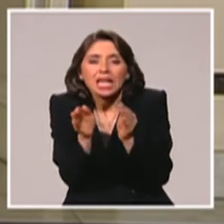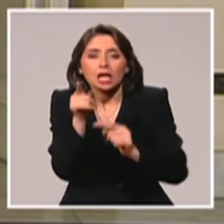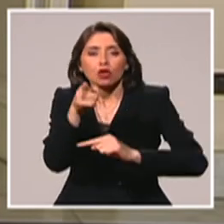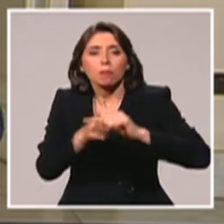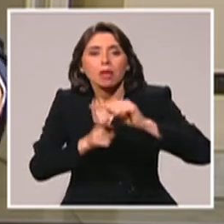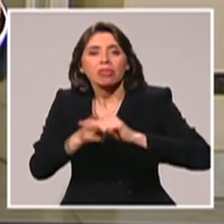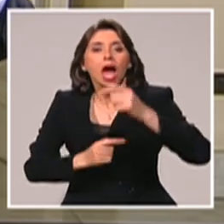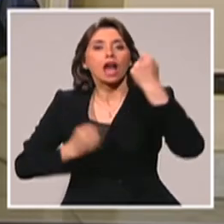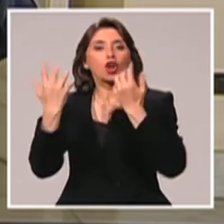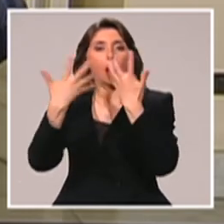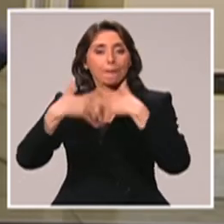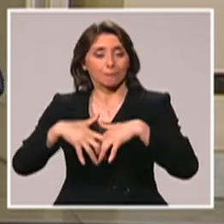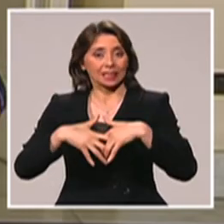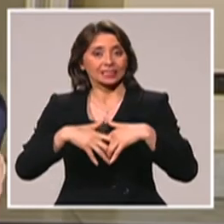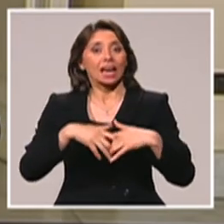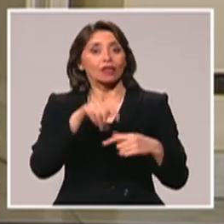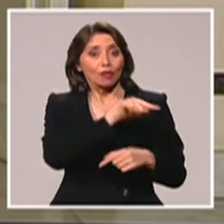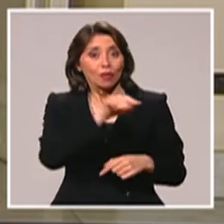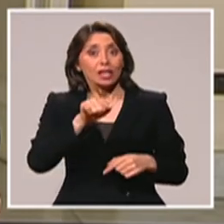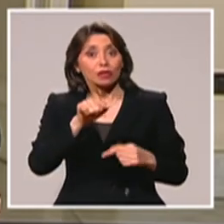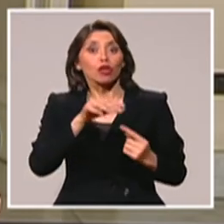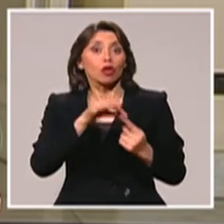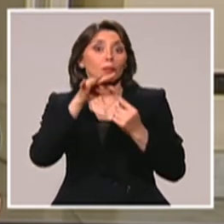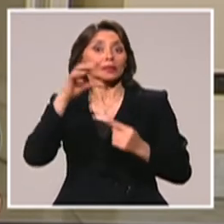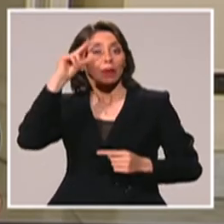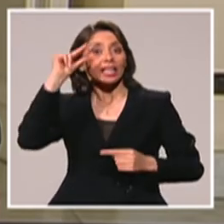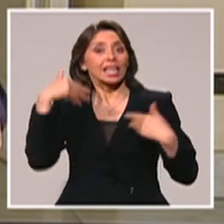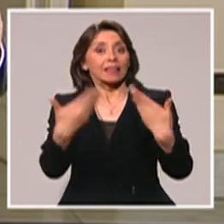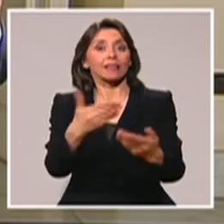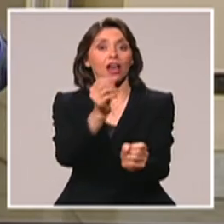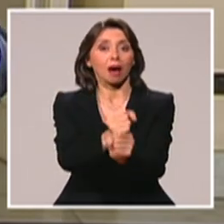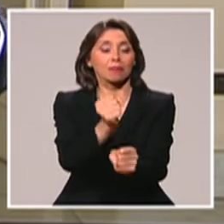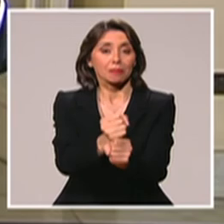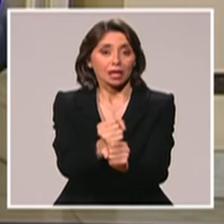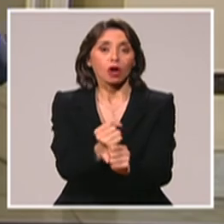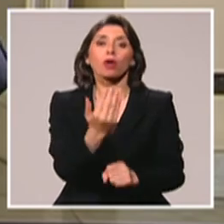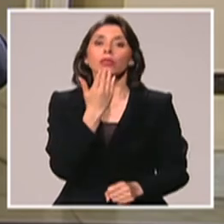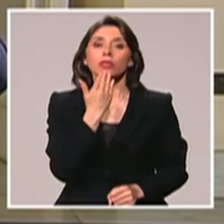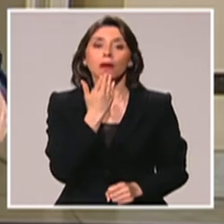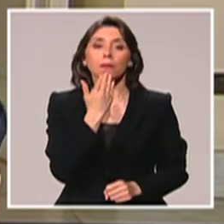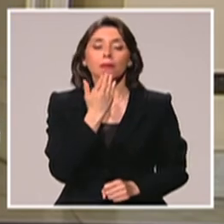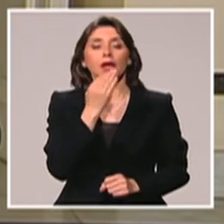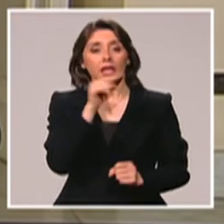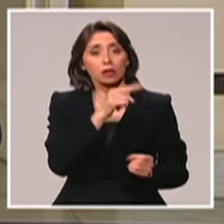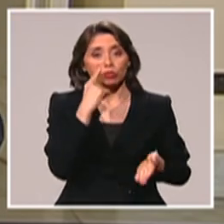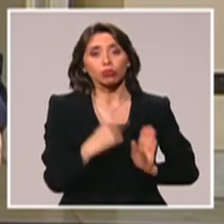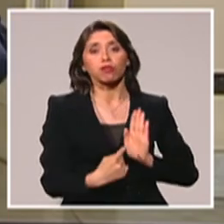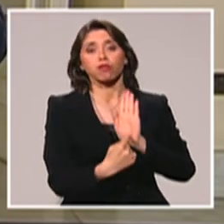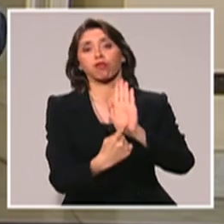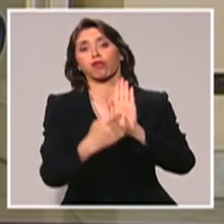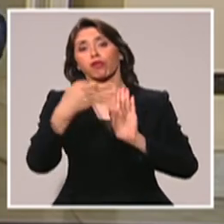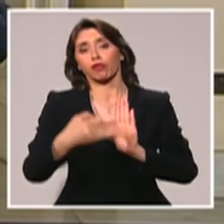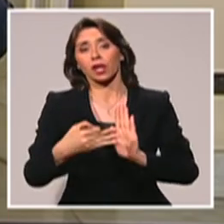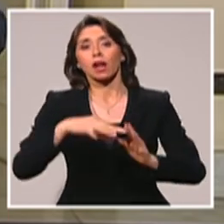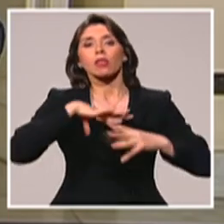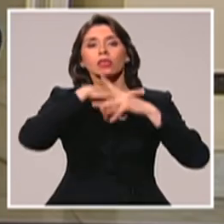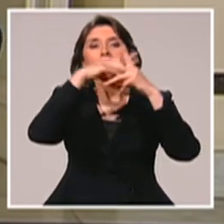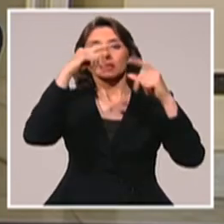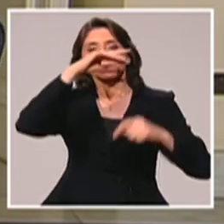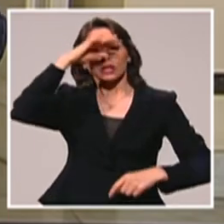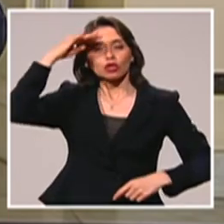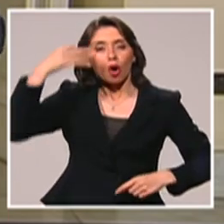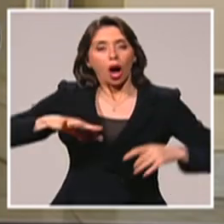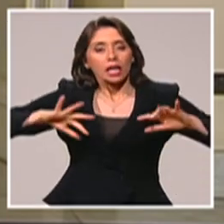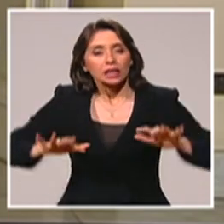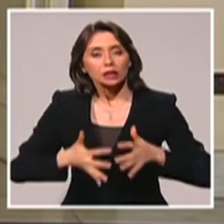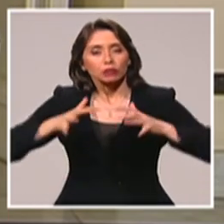que son los principales creadores de empleo y también el fiel reflejo de ese espíritu de esfuerzo